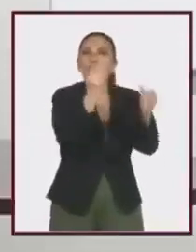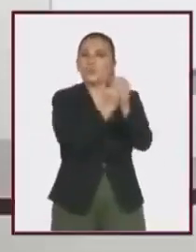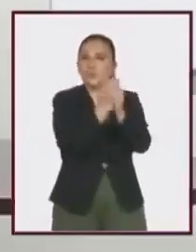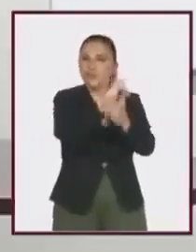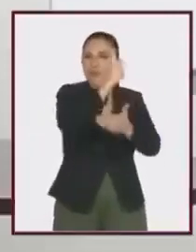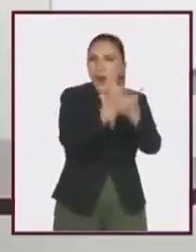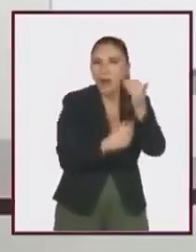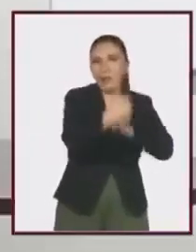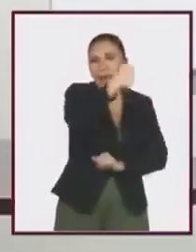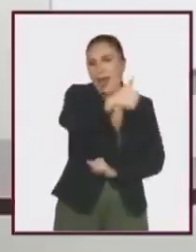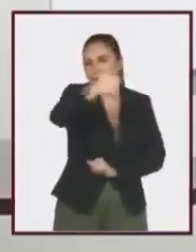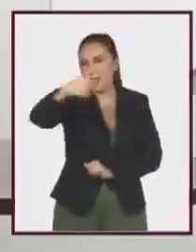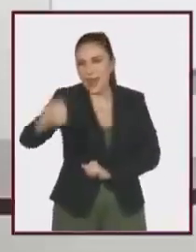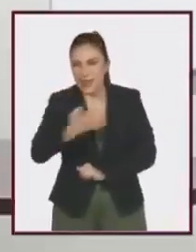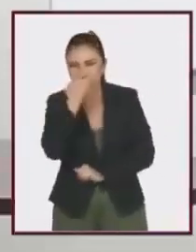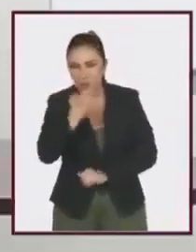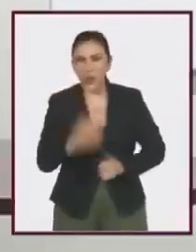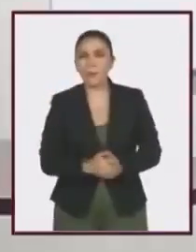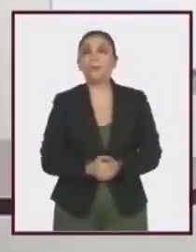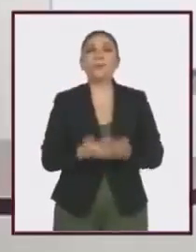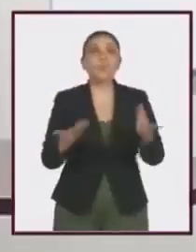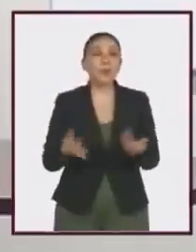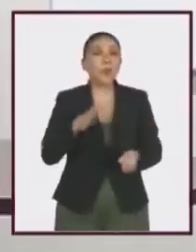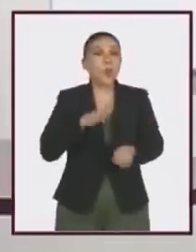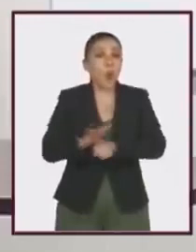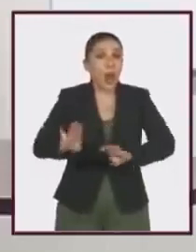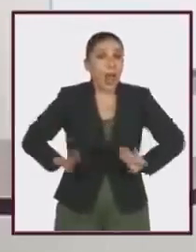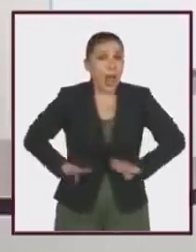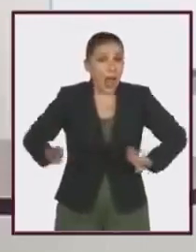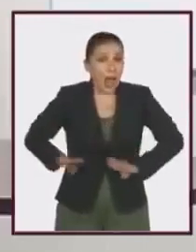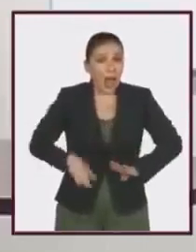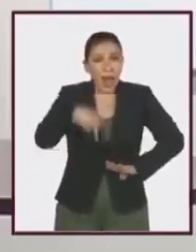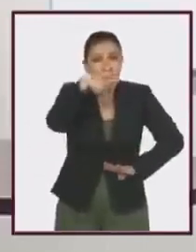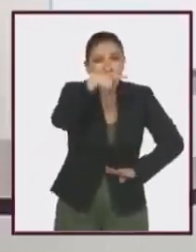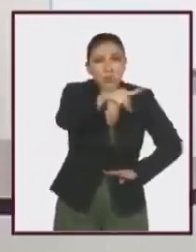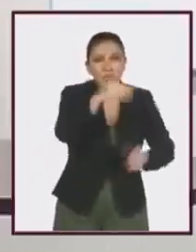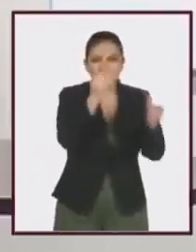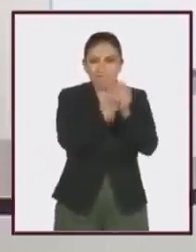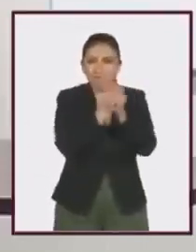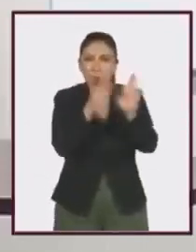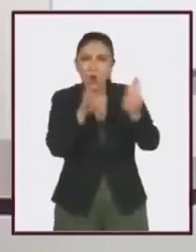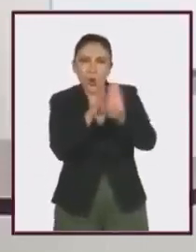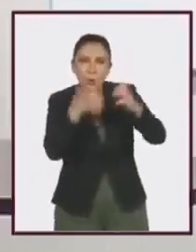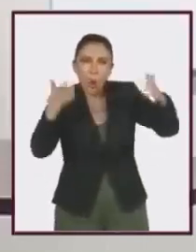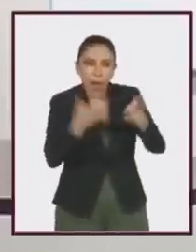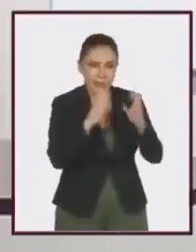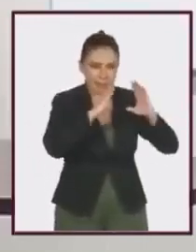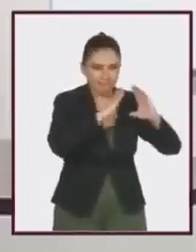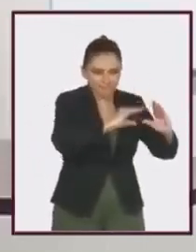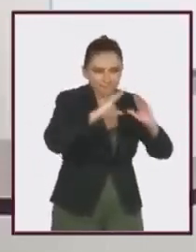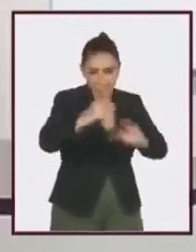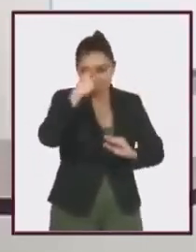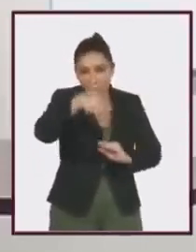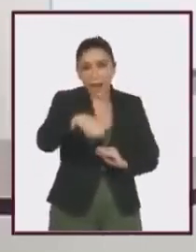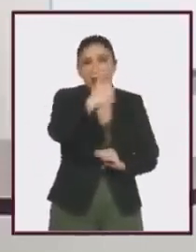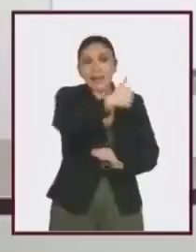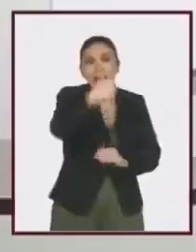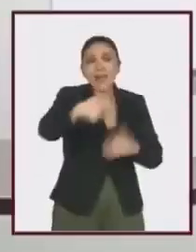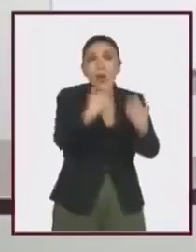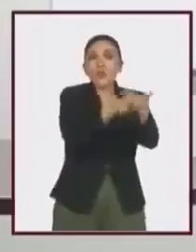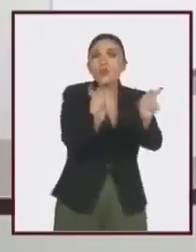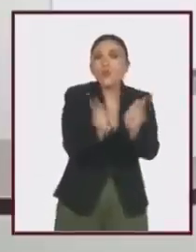Y las condiciones particulares y los procesos de aprendizaje de cada grupo